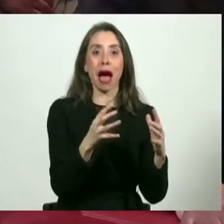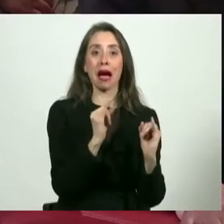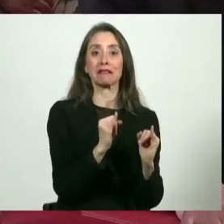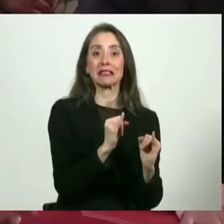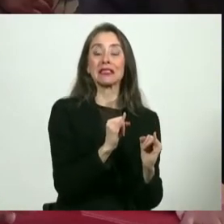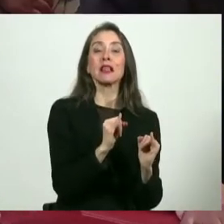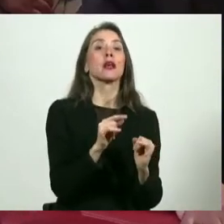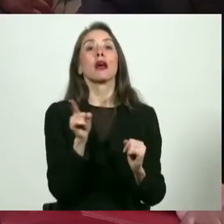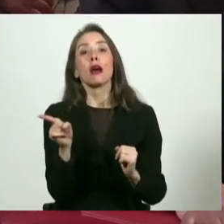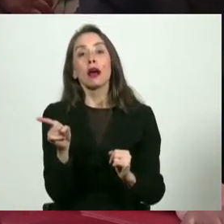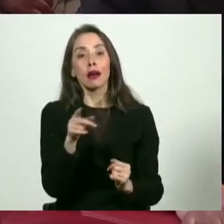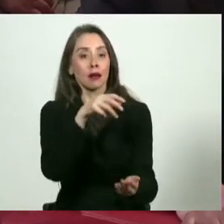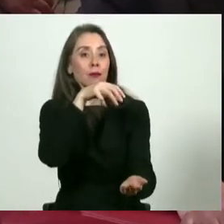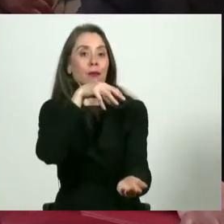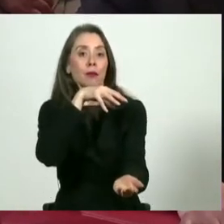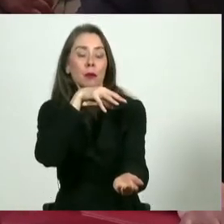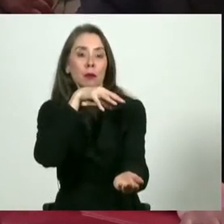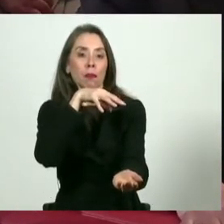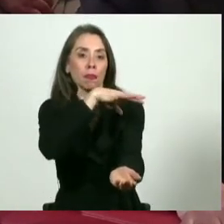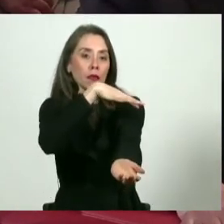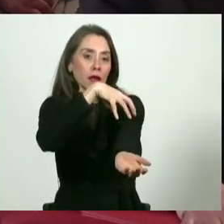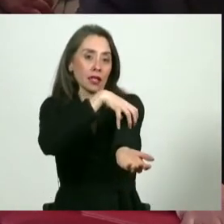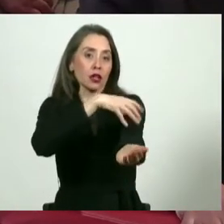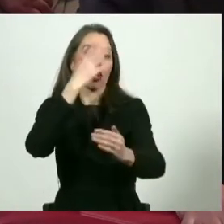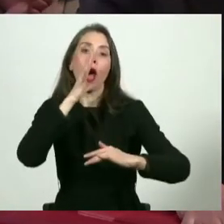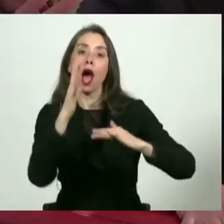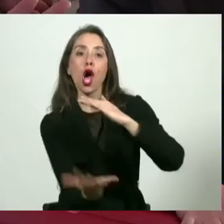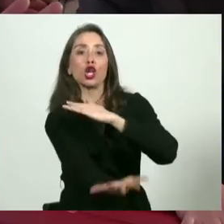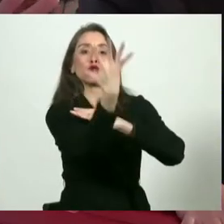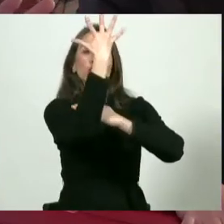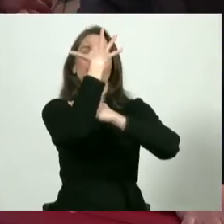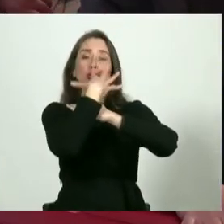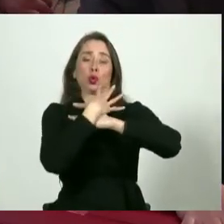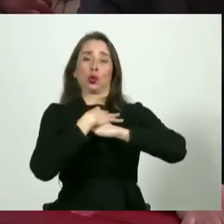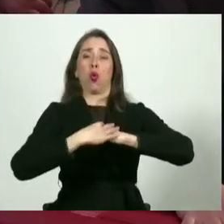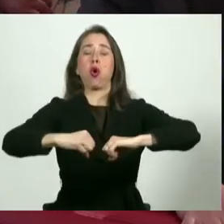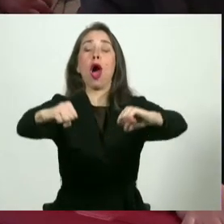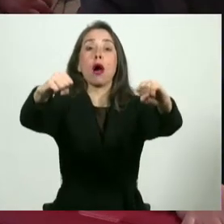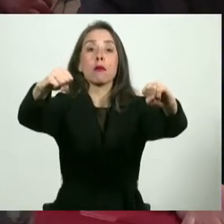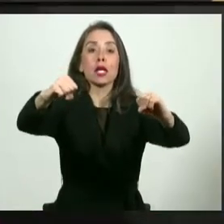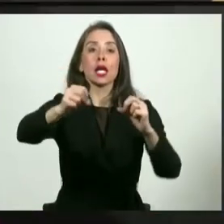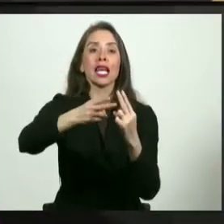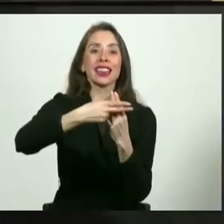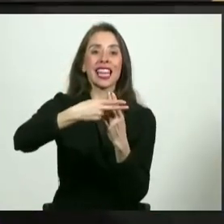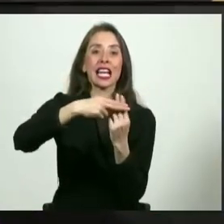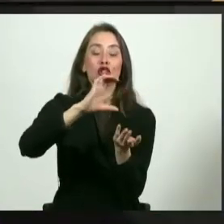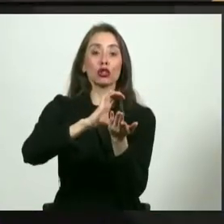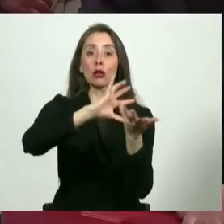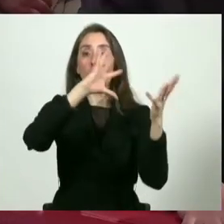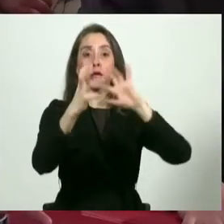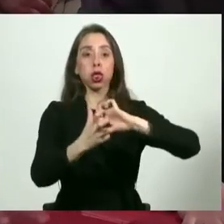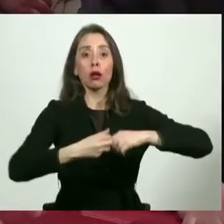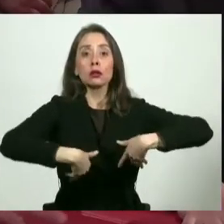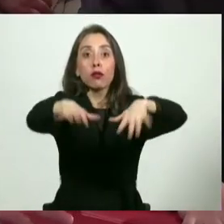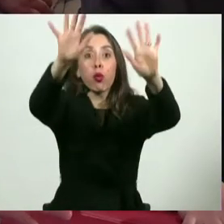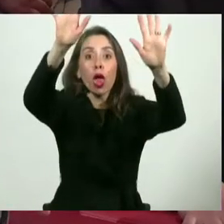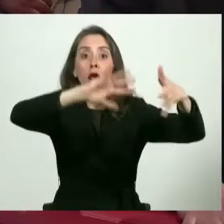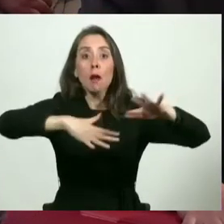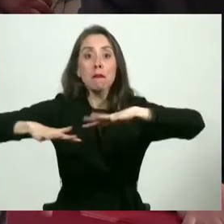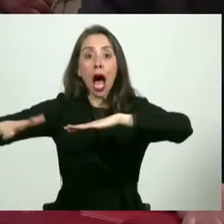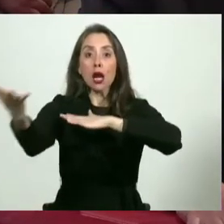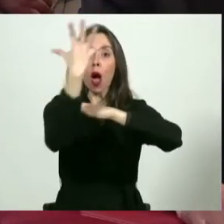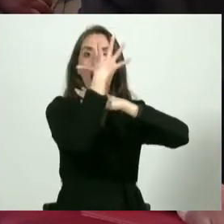Nosotros, en nuestra región, vino un tsunami y se llevó la Teletón. Así son las